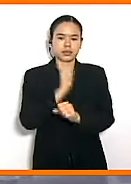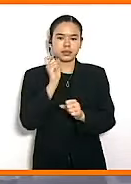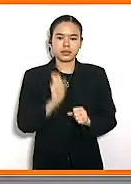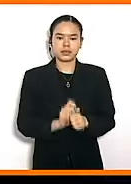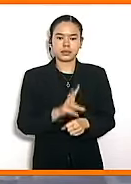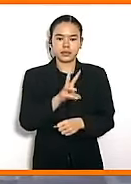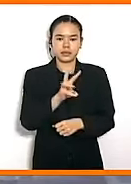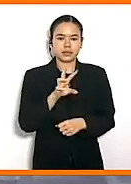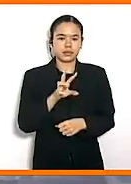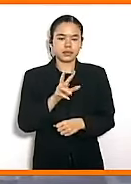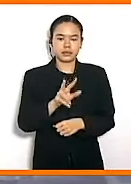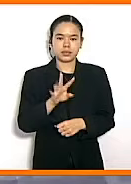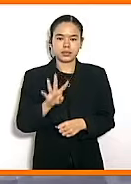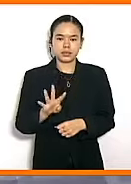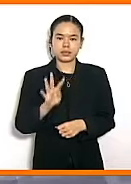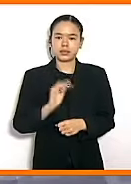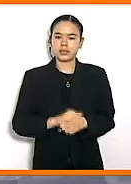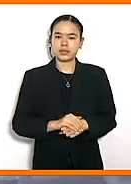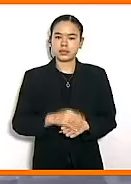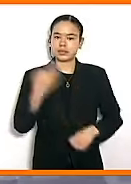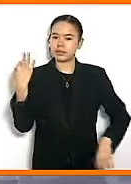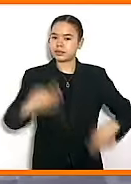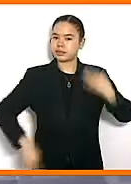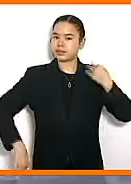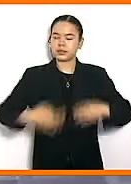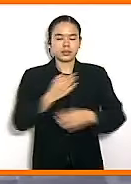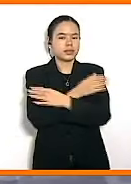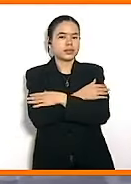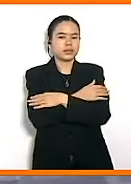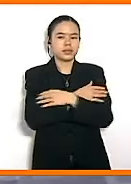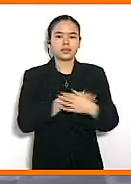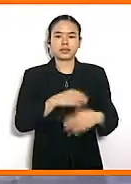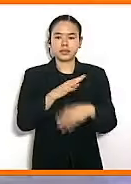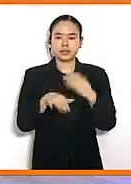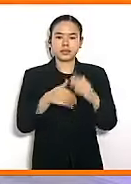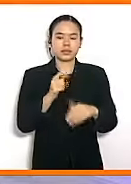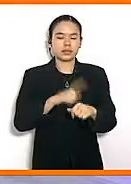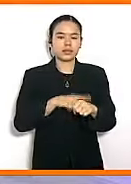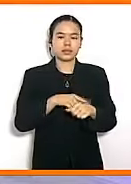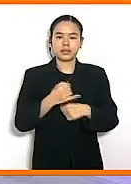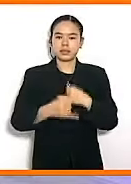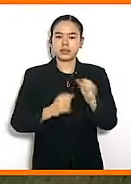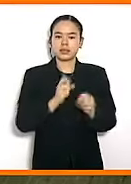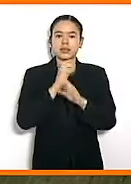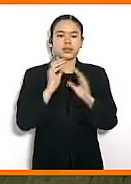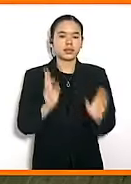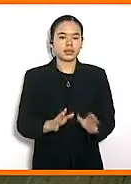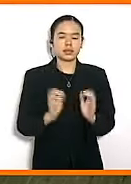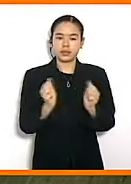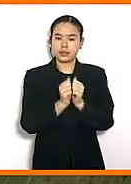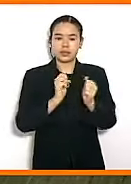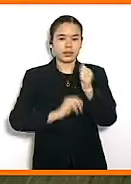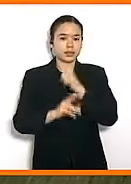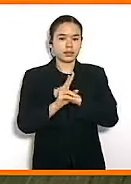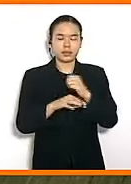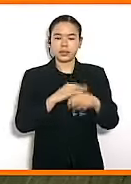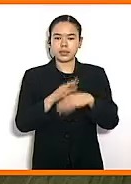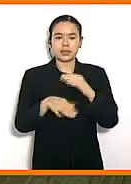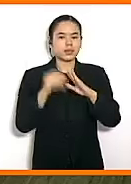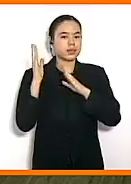el 634. Muchísimas felicidades, si ha llegado el momento de ganar a Locatracho con premiados.